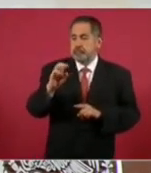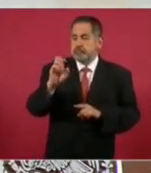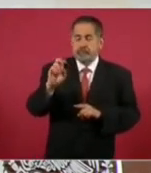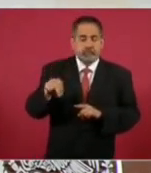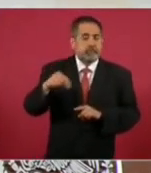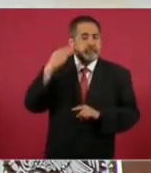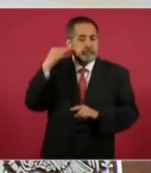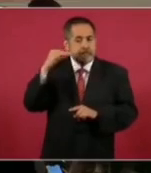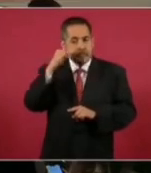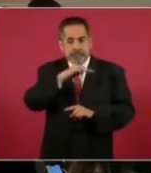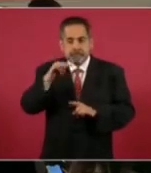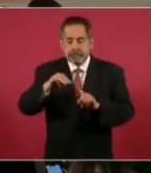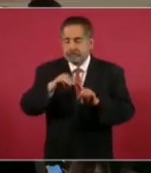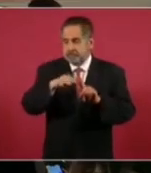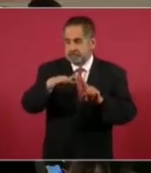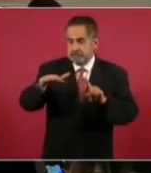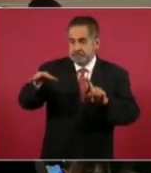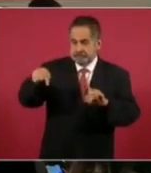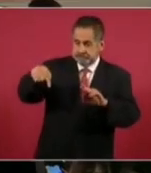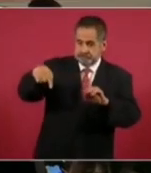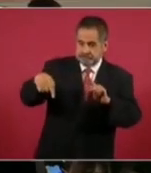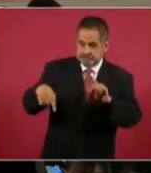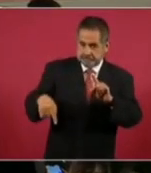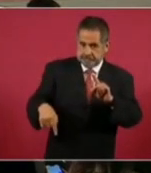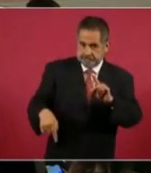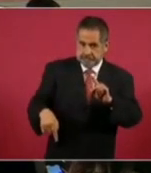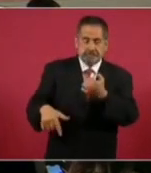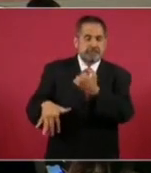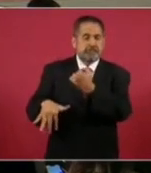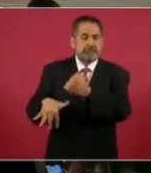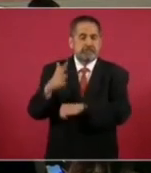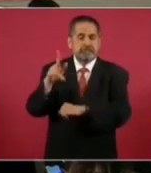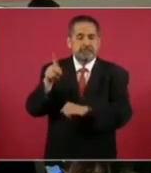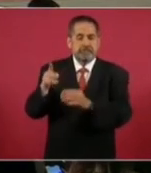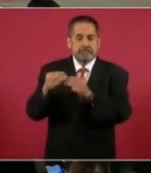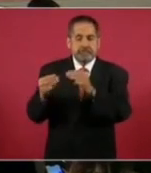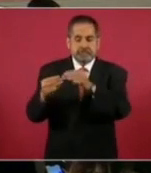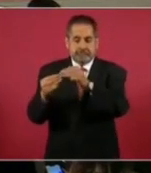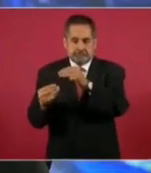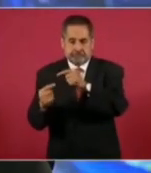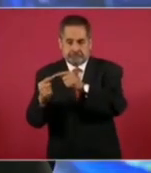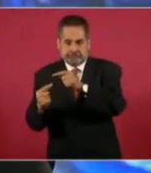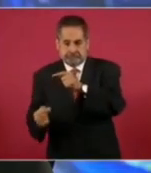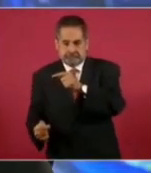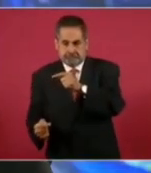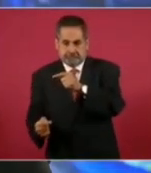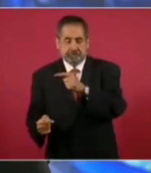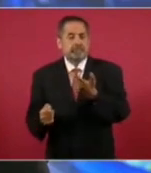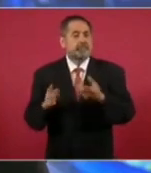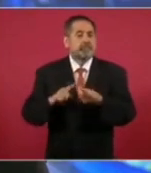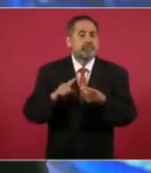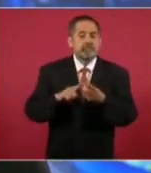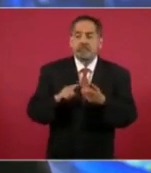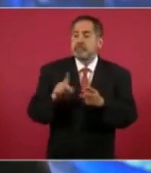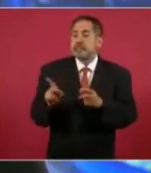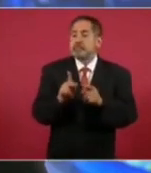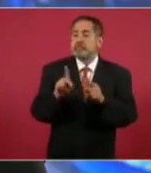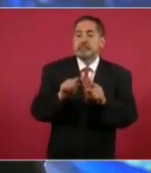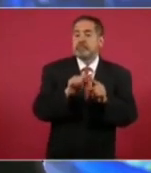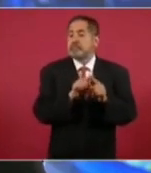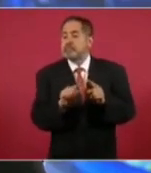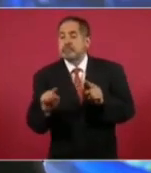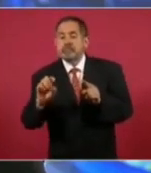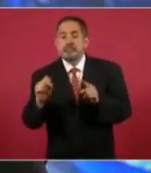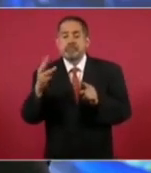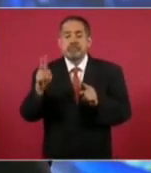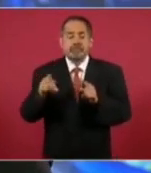una profundidad de 15 kilómetros a 63 kilómetros al sur de Cualcomán. De